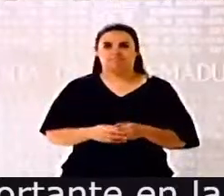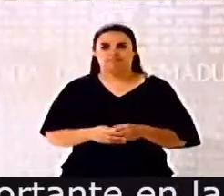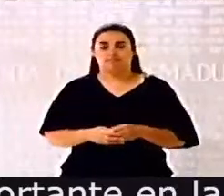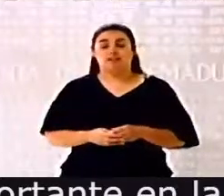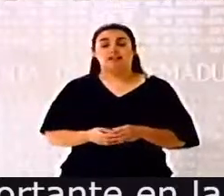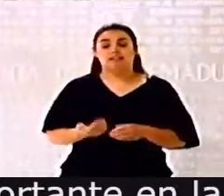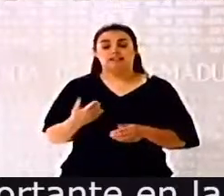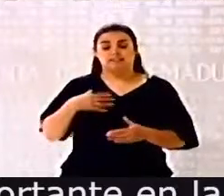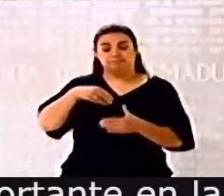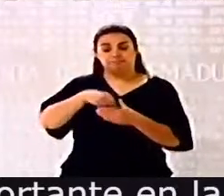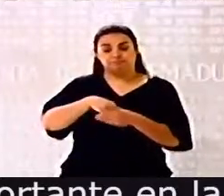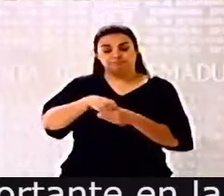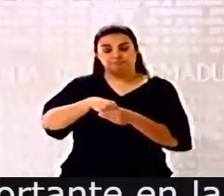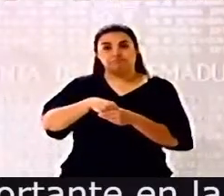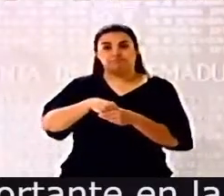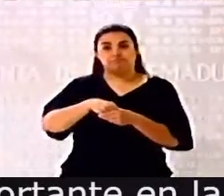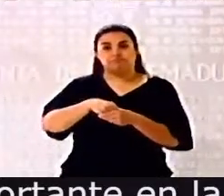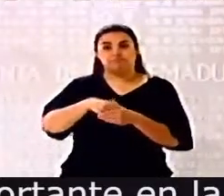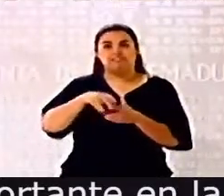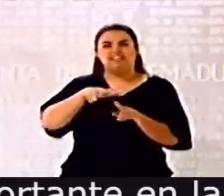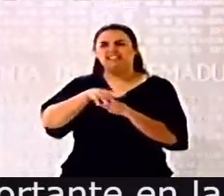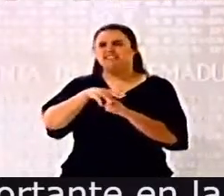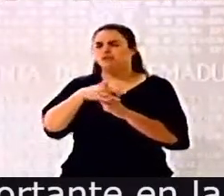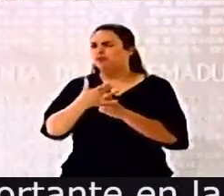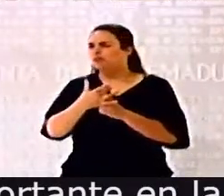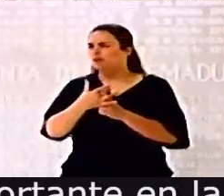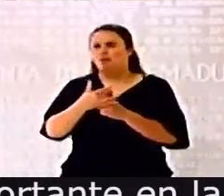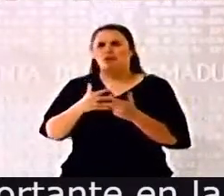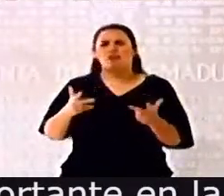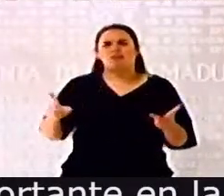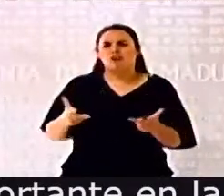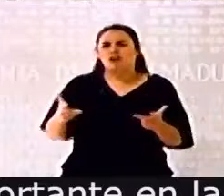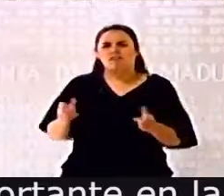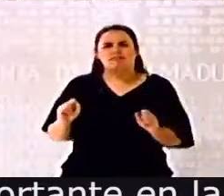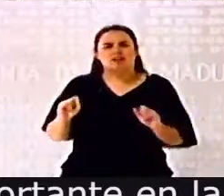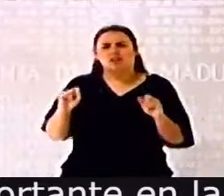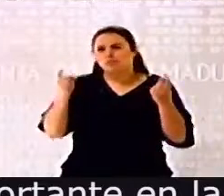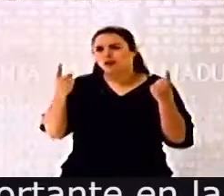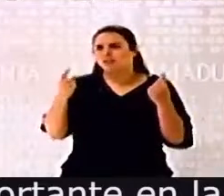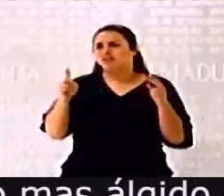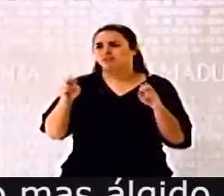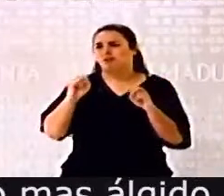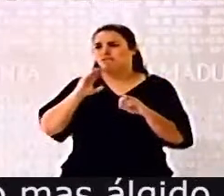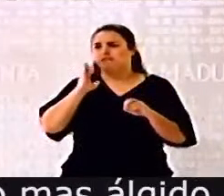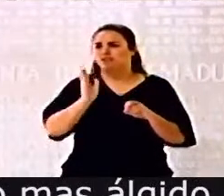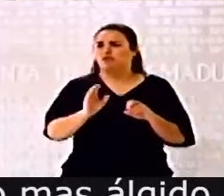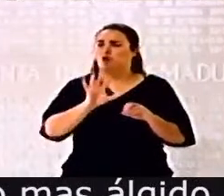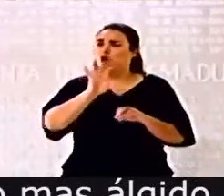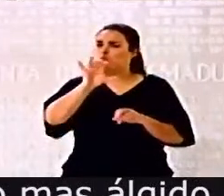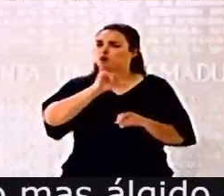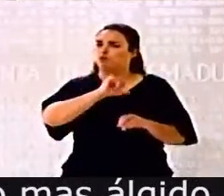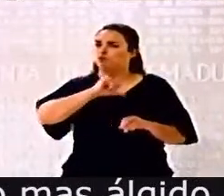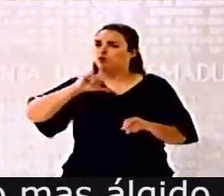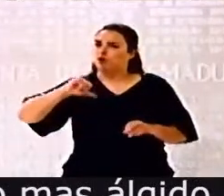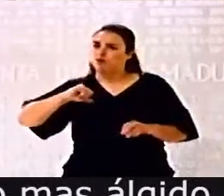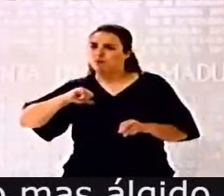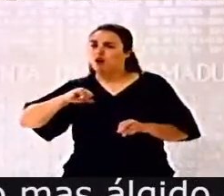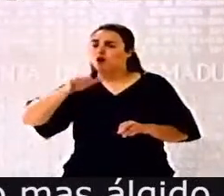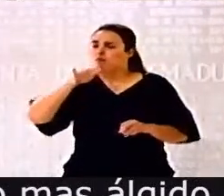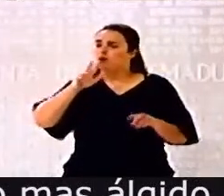llegado a tener en el momento más álgido de la afectación de la comunidad autónoma por